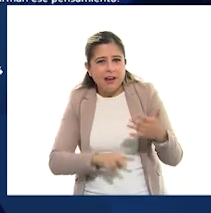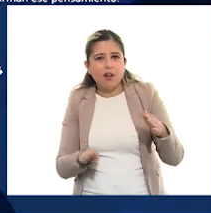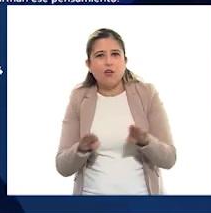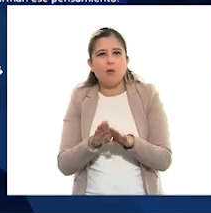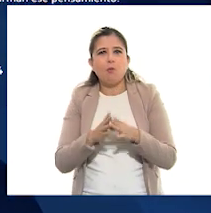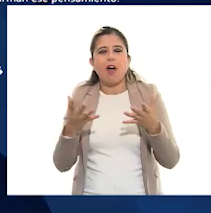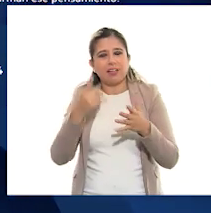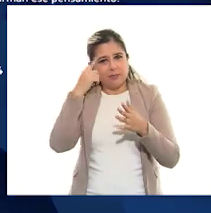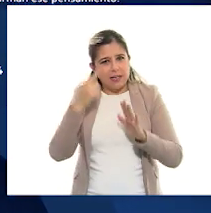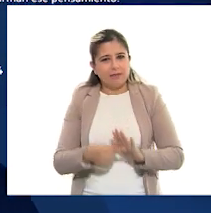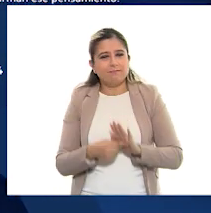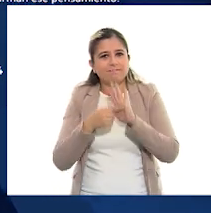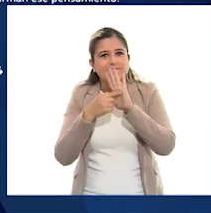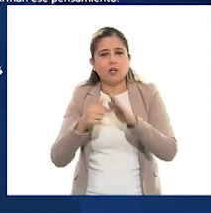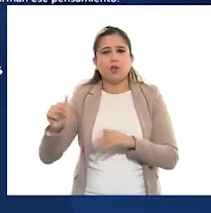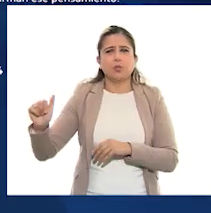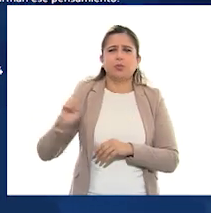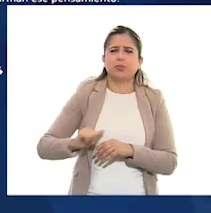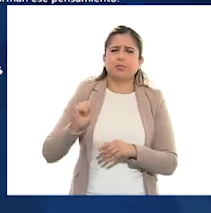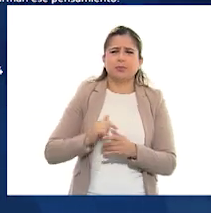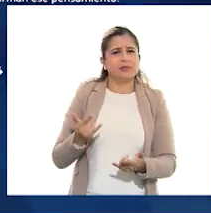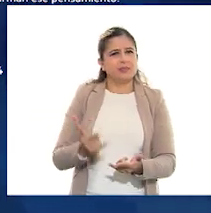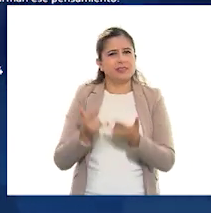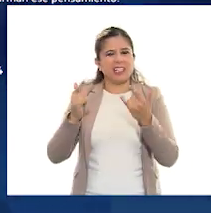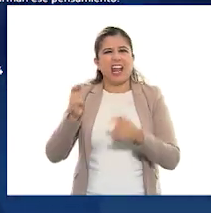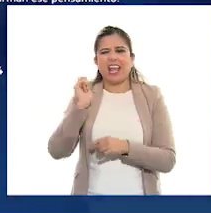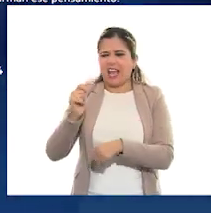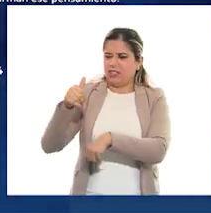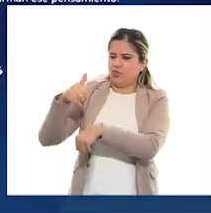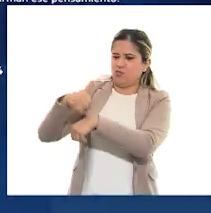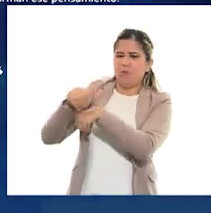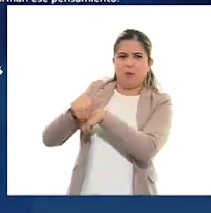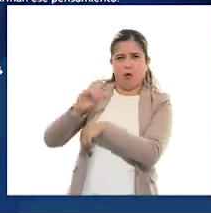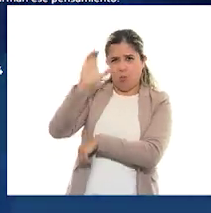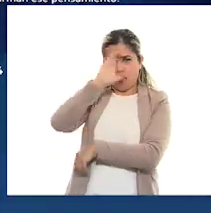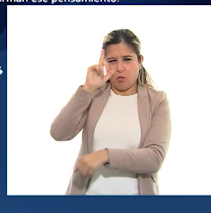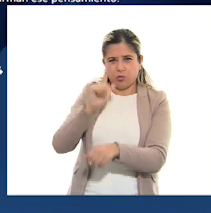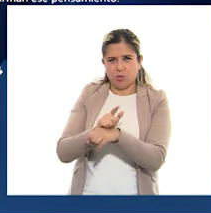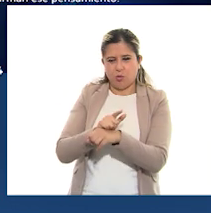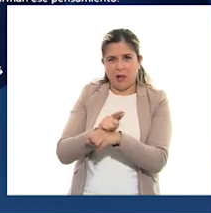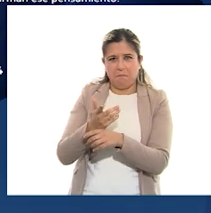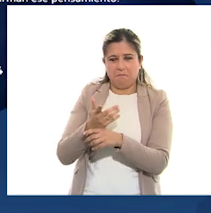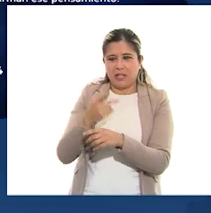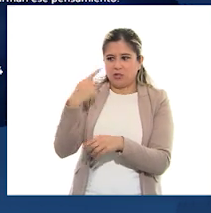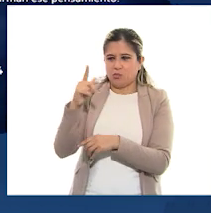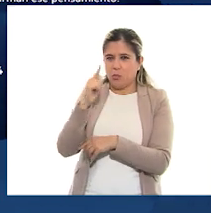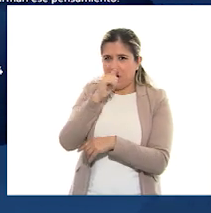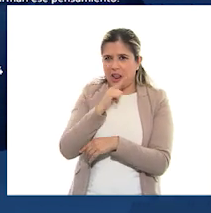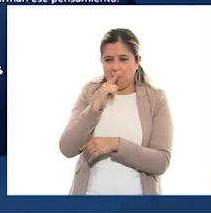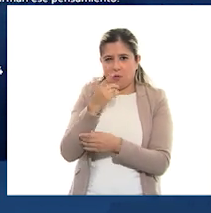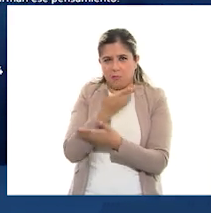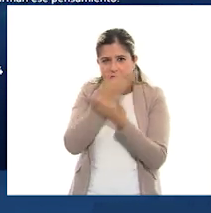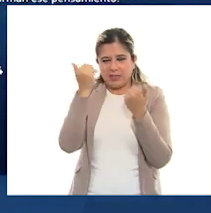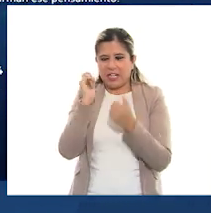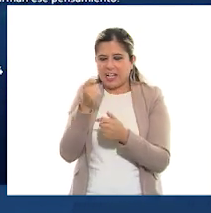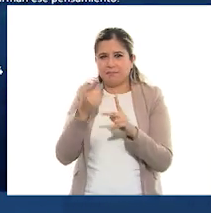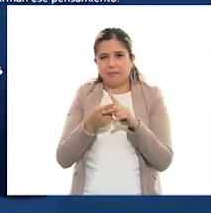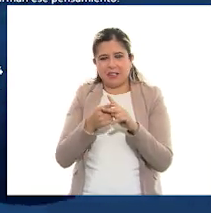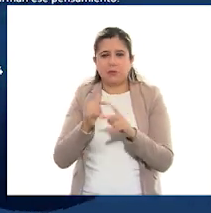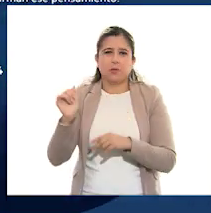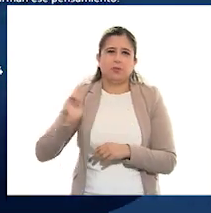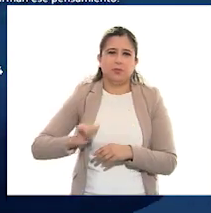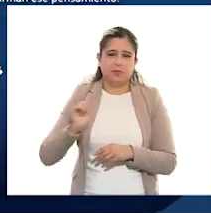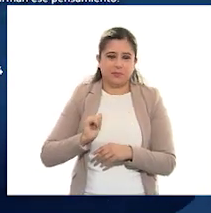tribus amazónicas que no poseen el concepto de número en su cultura, ni por tanto en su lengua, denominadas por ello